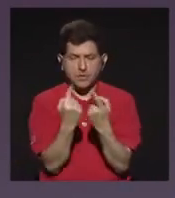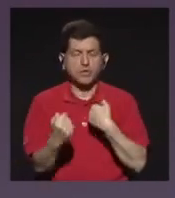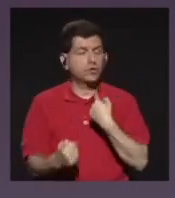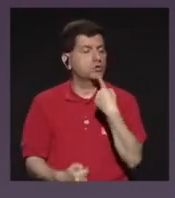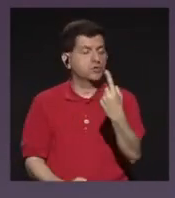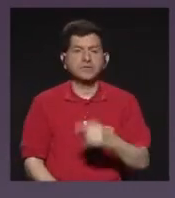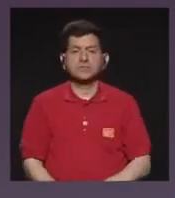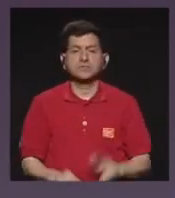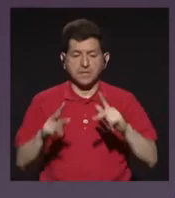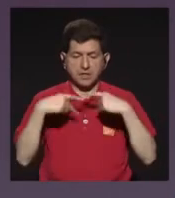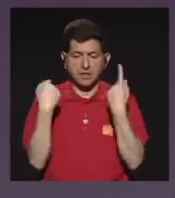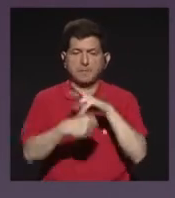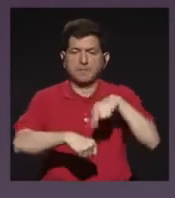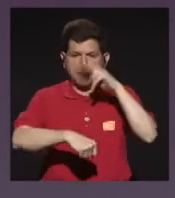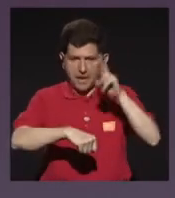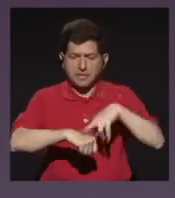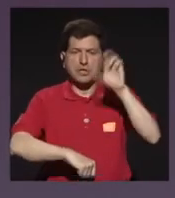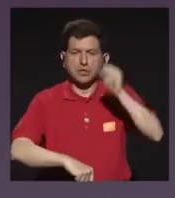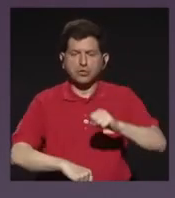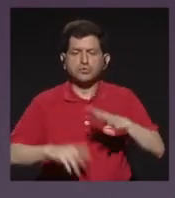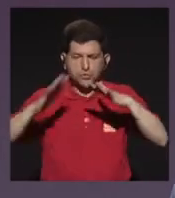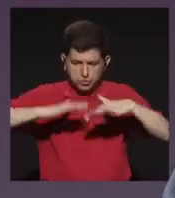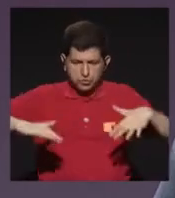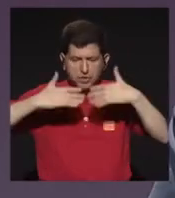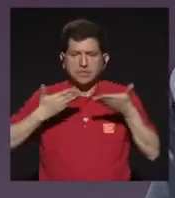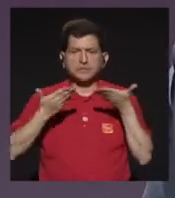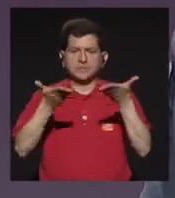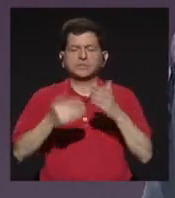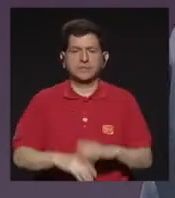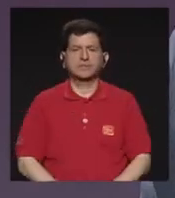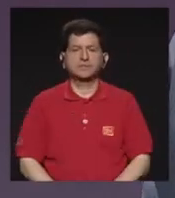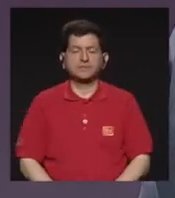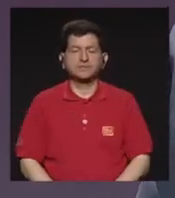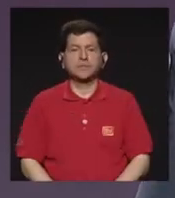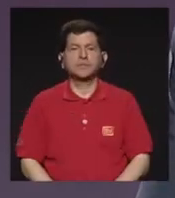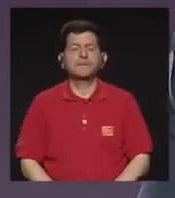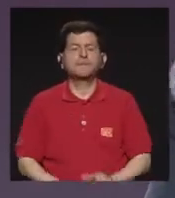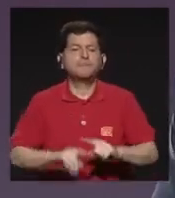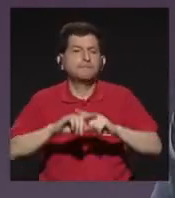puedo decir que el Partido Republicano sí está dando los espacios.